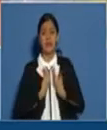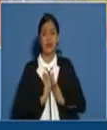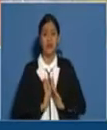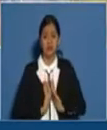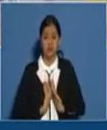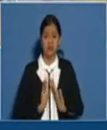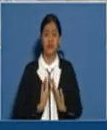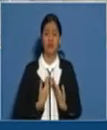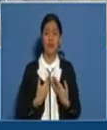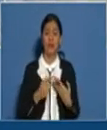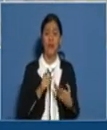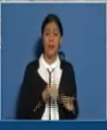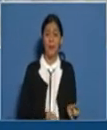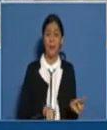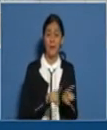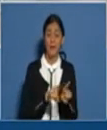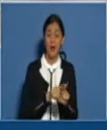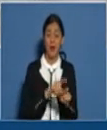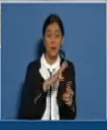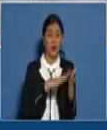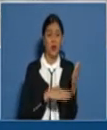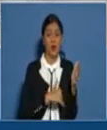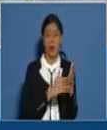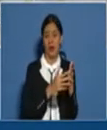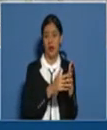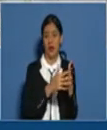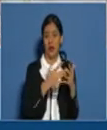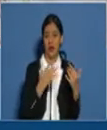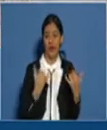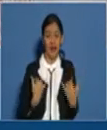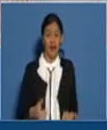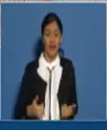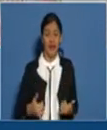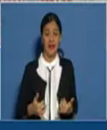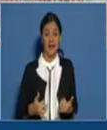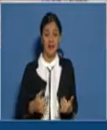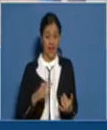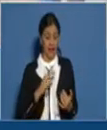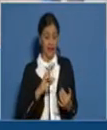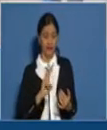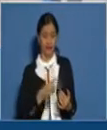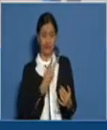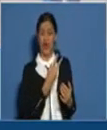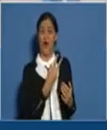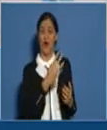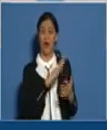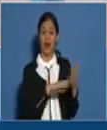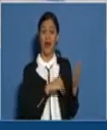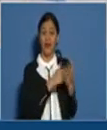Así que no solamente en el horario, que ya es doblado, sino en